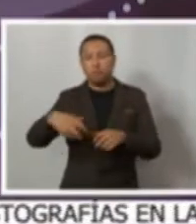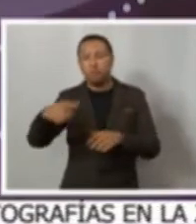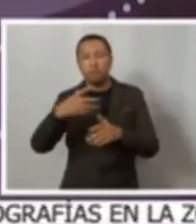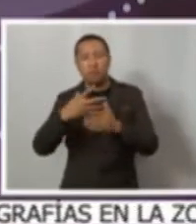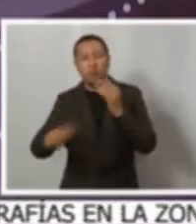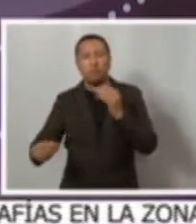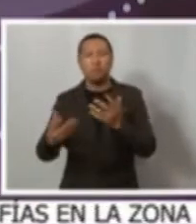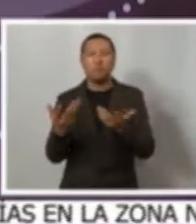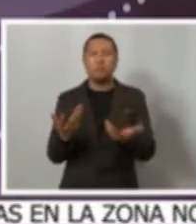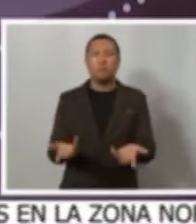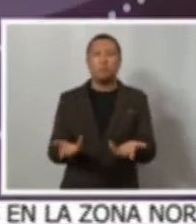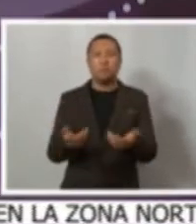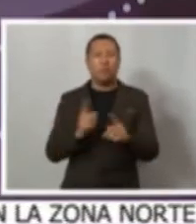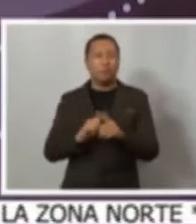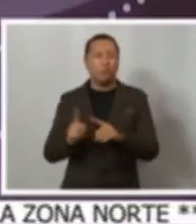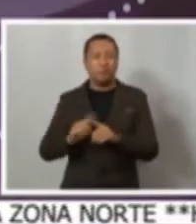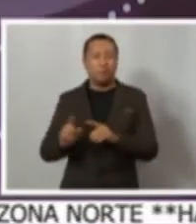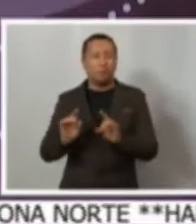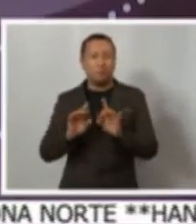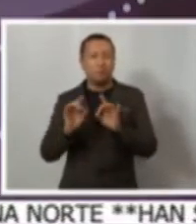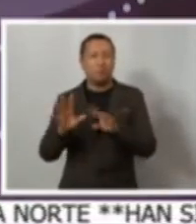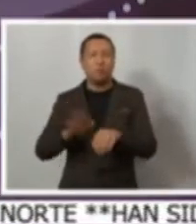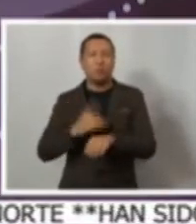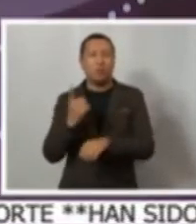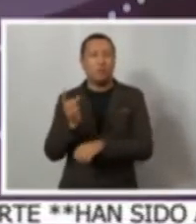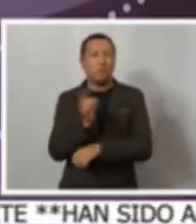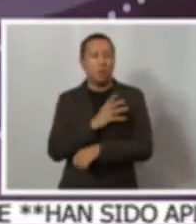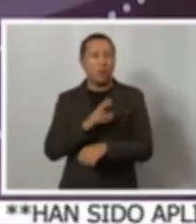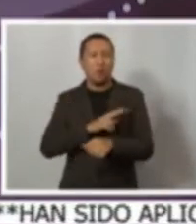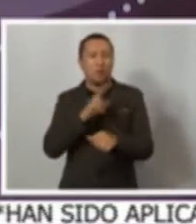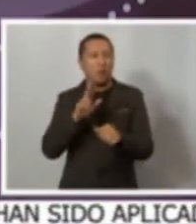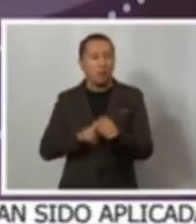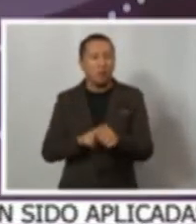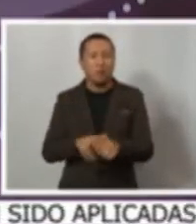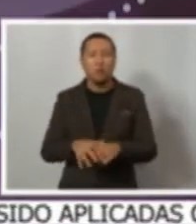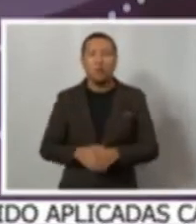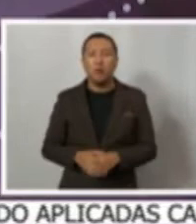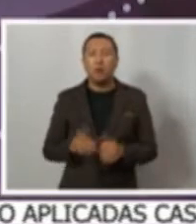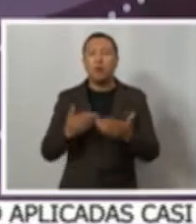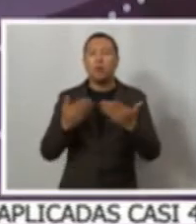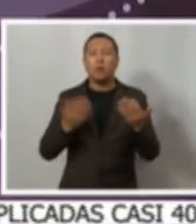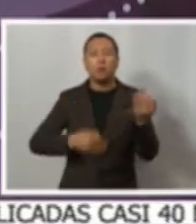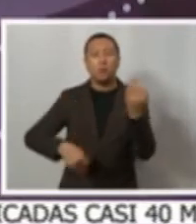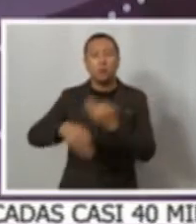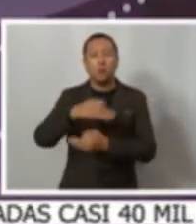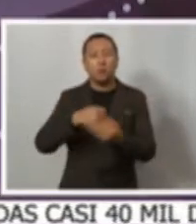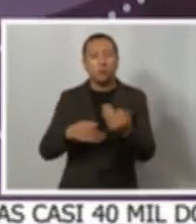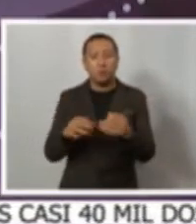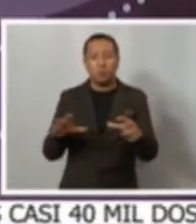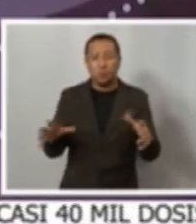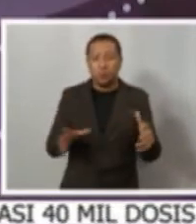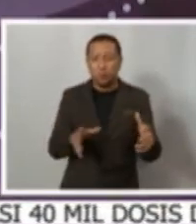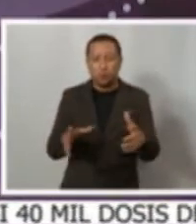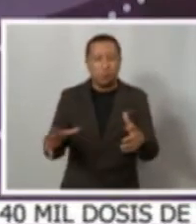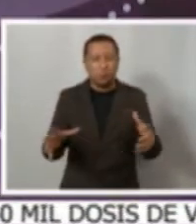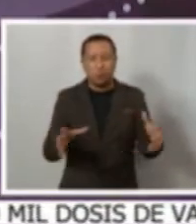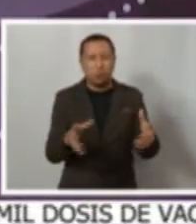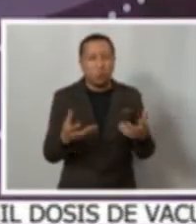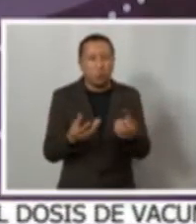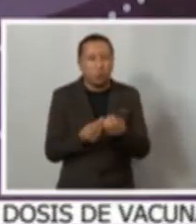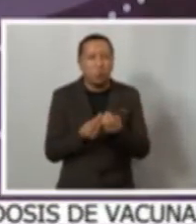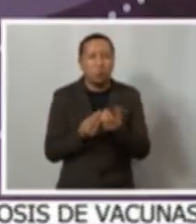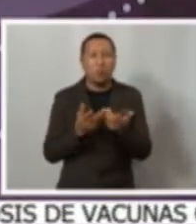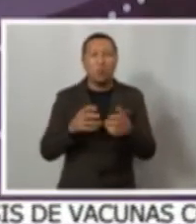las casas. Es un miedo que les genera, y esto, bueno, el estar juntos todos en un lugar seguro, seco,